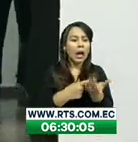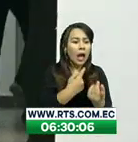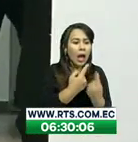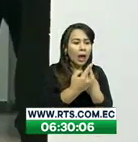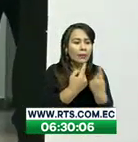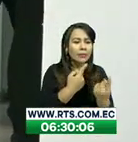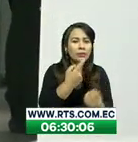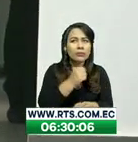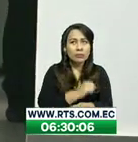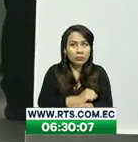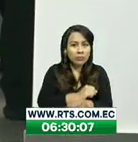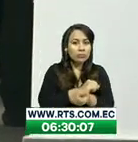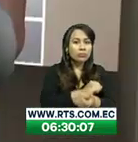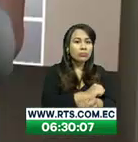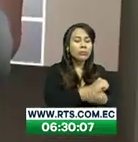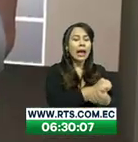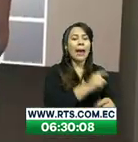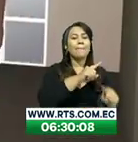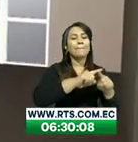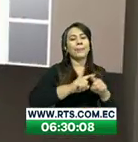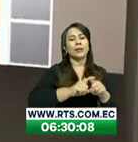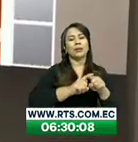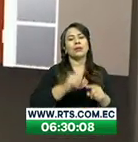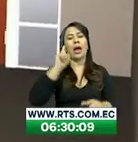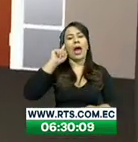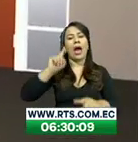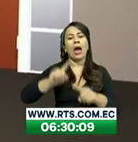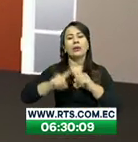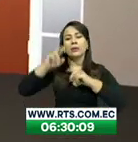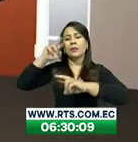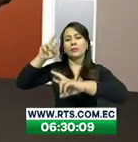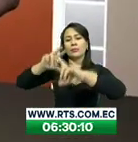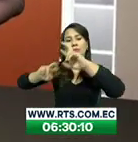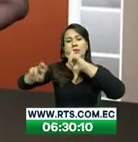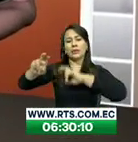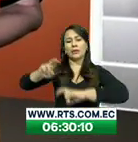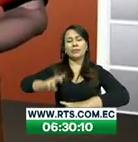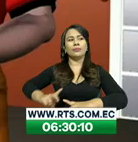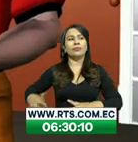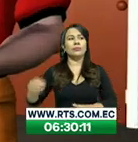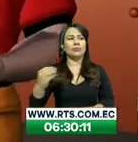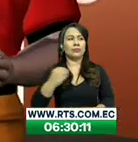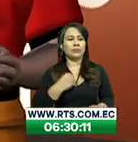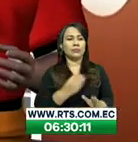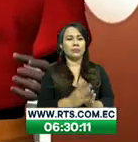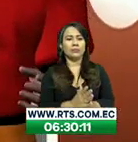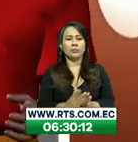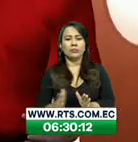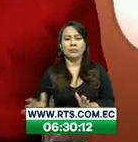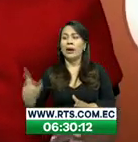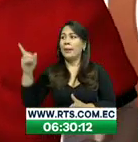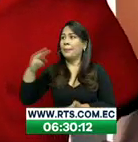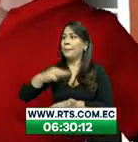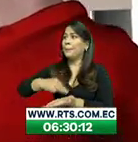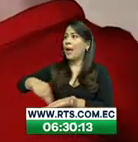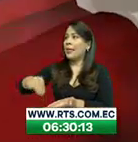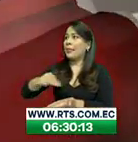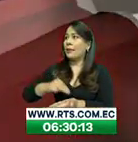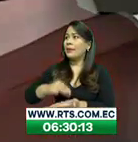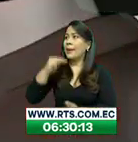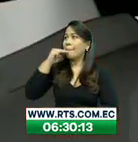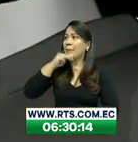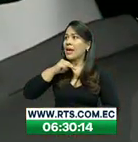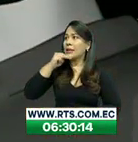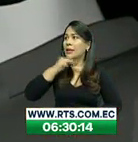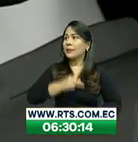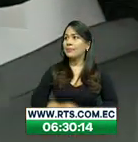detenido quedó con prisión preventiva hasta que termine la instrucción fiscal. Con cámaras de Eduardo García desde la provincia de Manabí, informó Wendy Delgado.